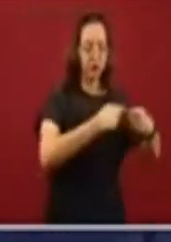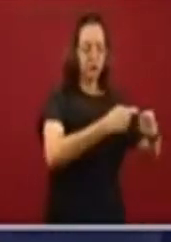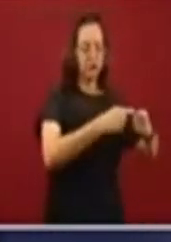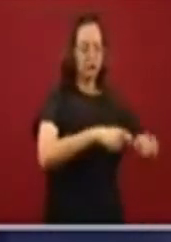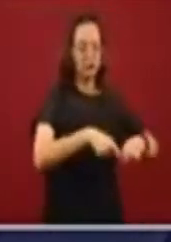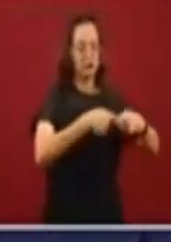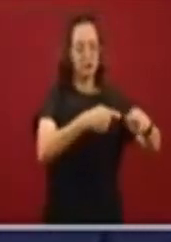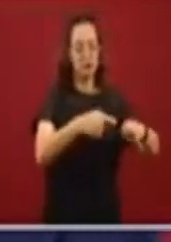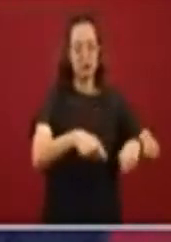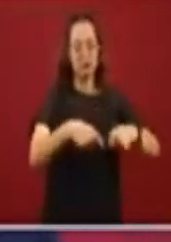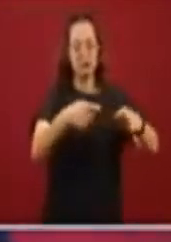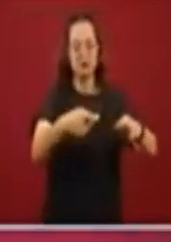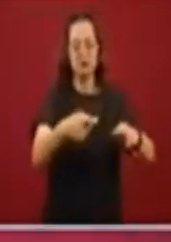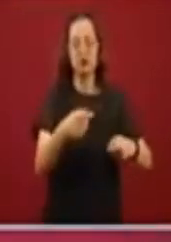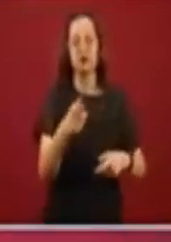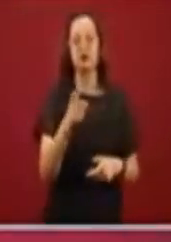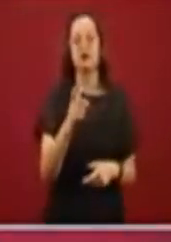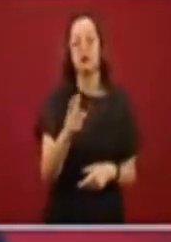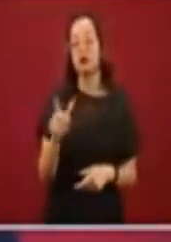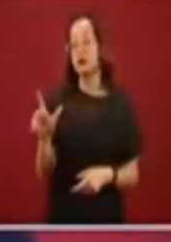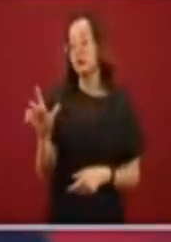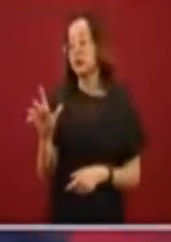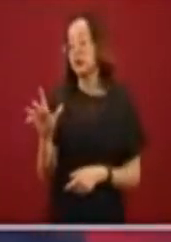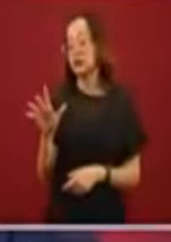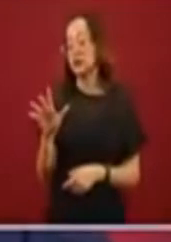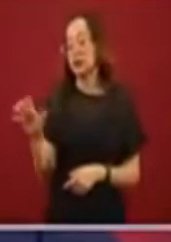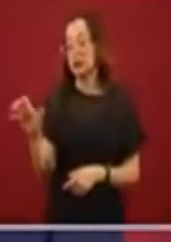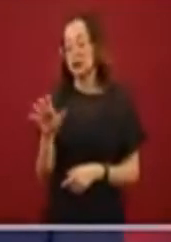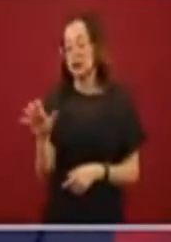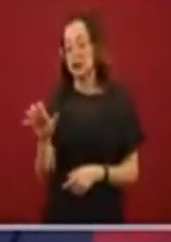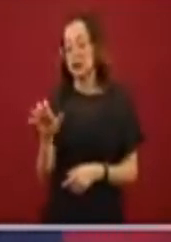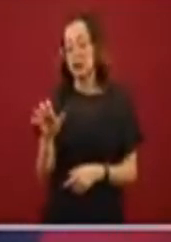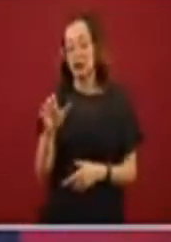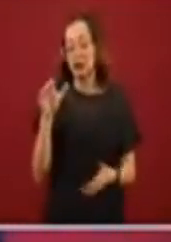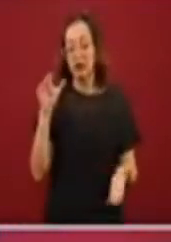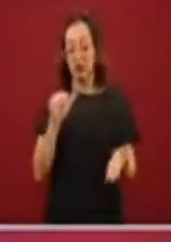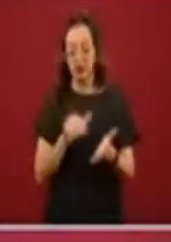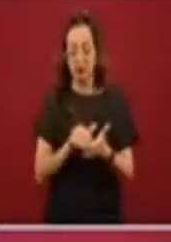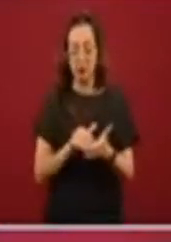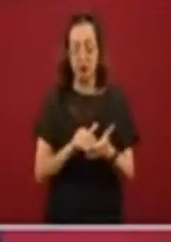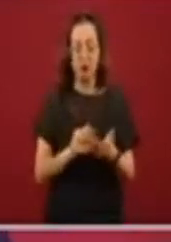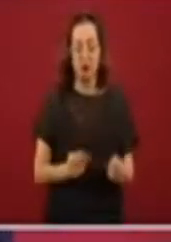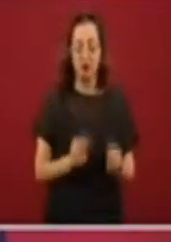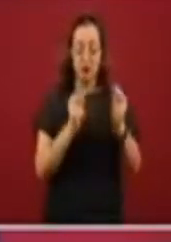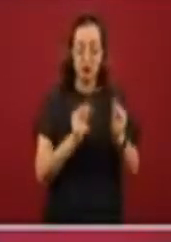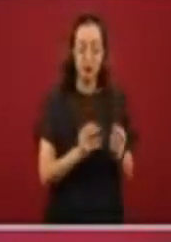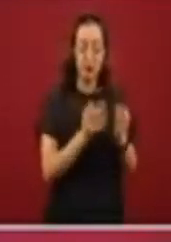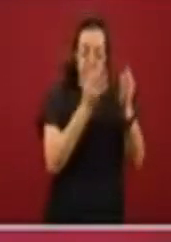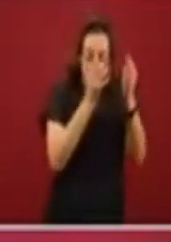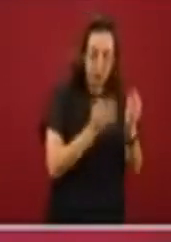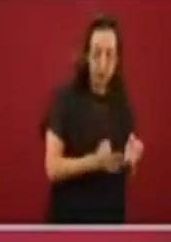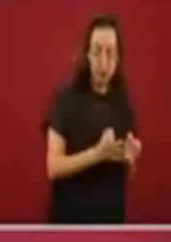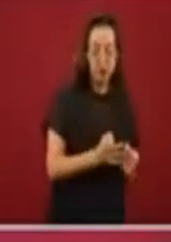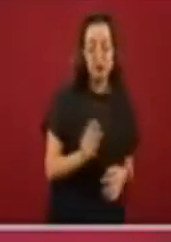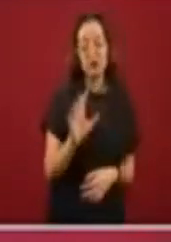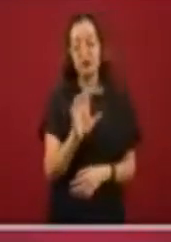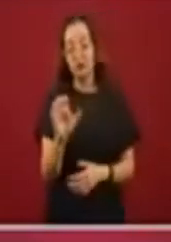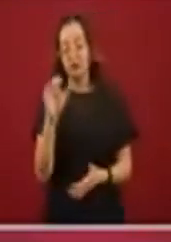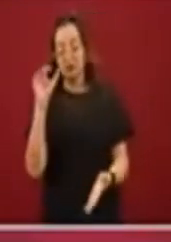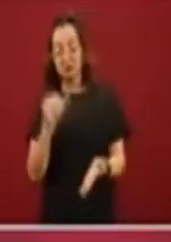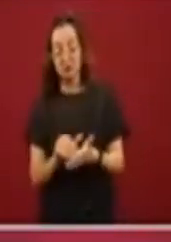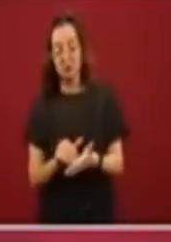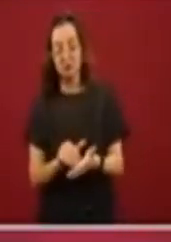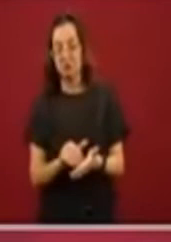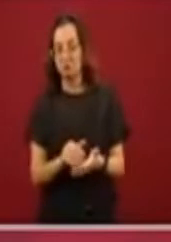500 mil para economía formal y 500 mil para economía informal.